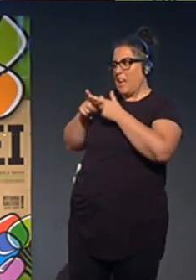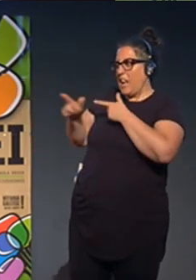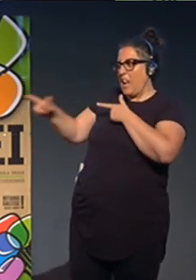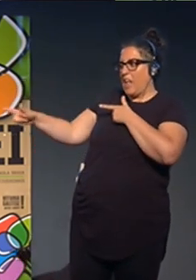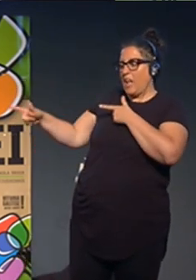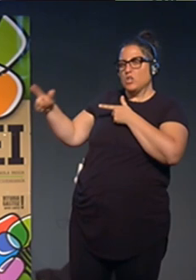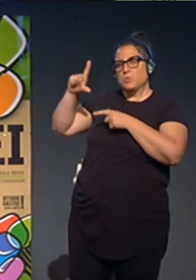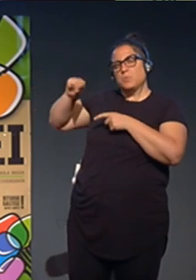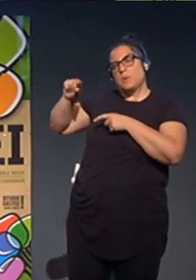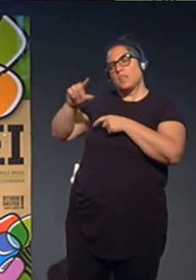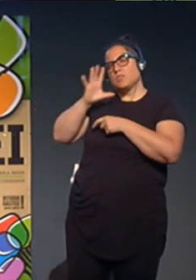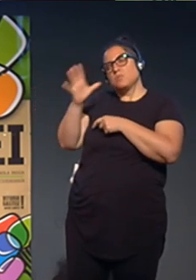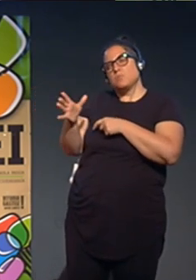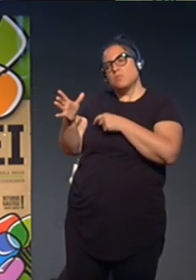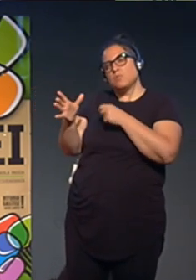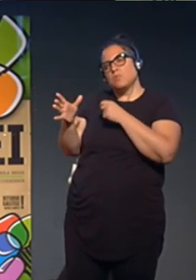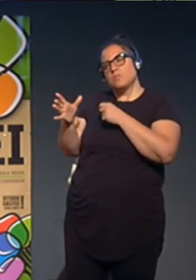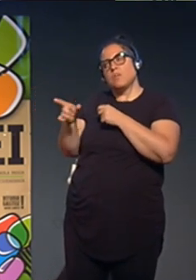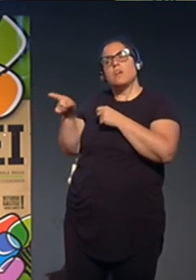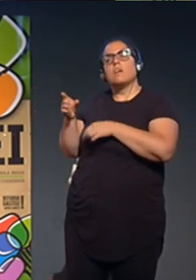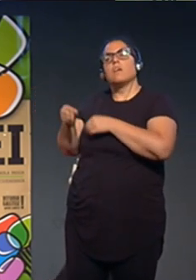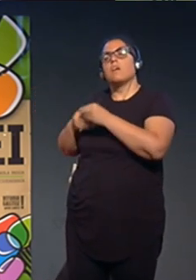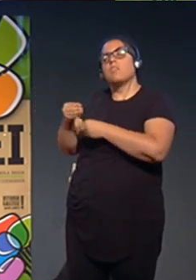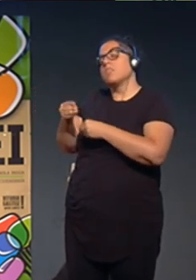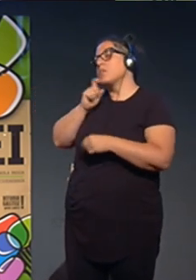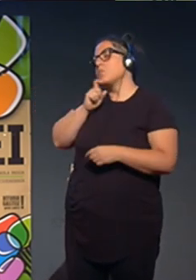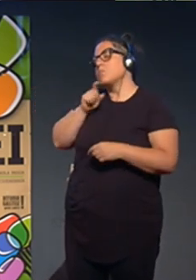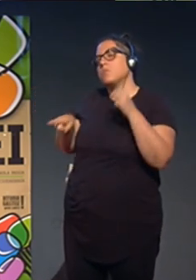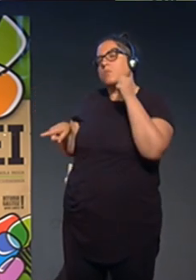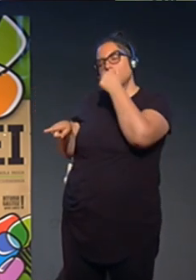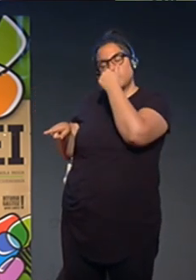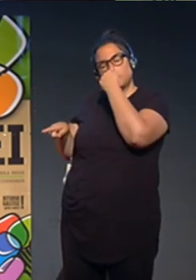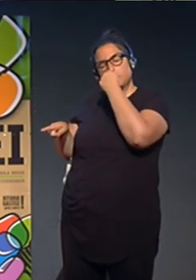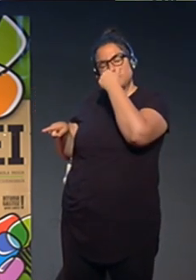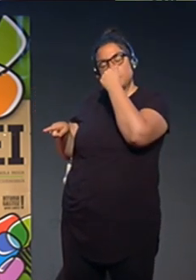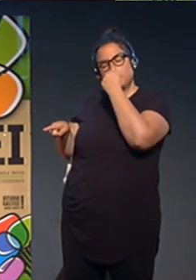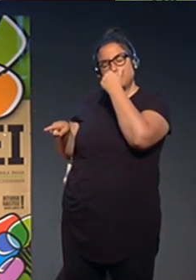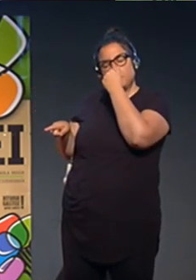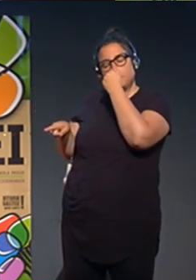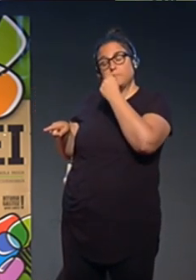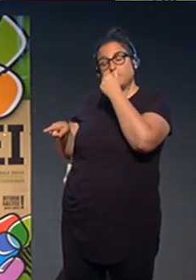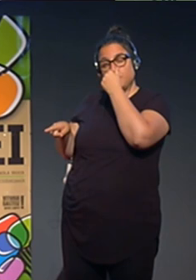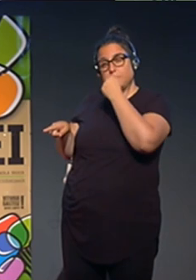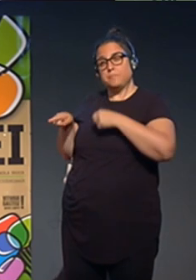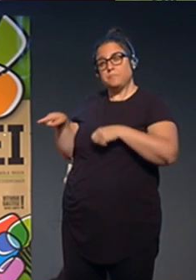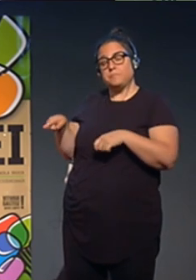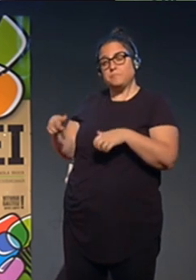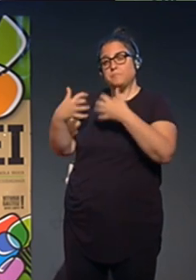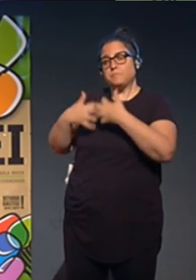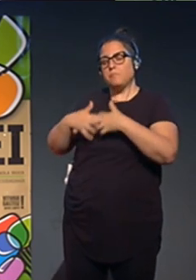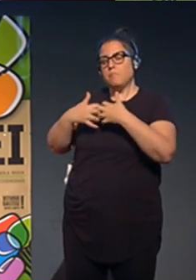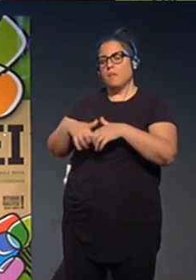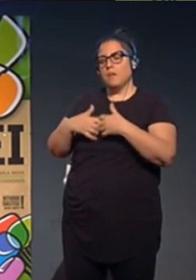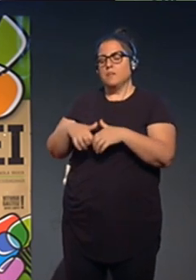vamos a ver cómo se produce allí lo que se está haciendo es se está comprando est estas grandes maquinarias